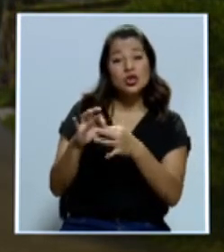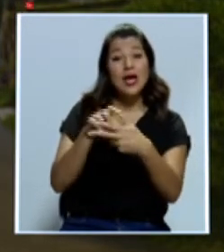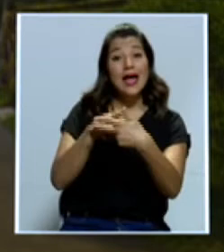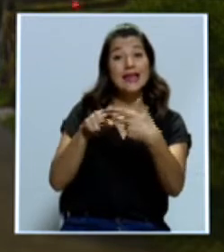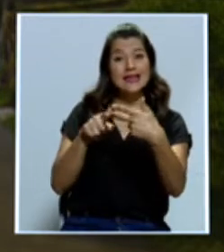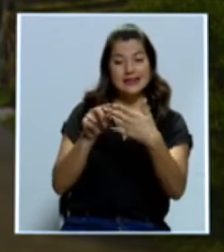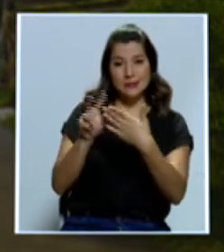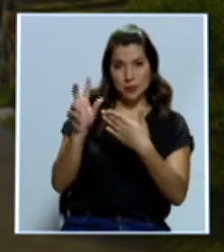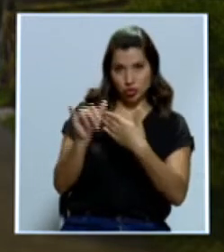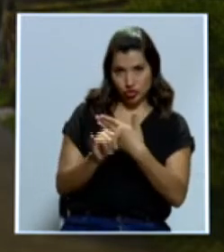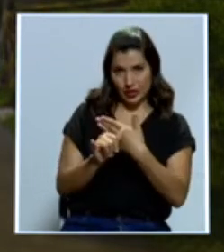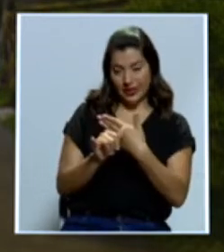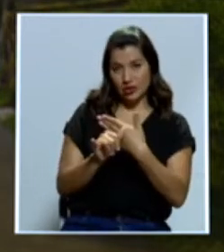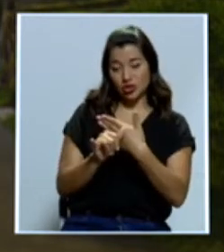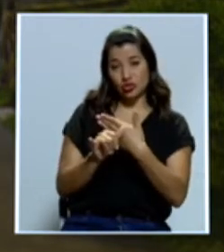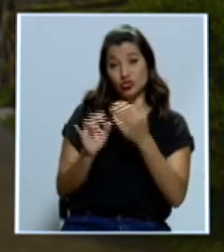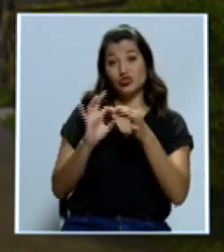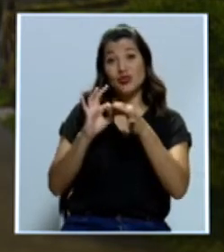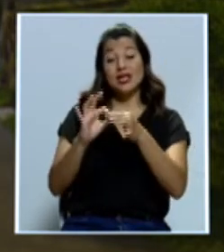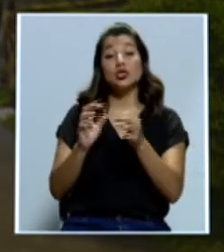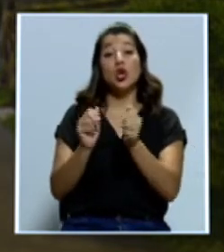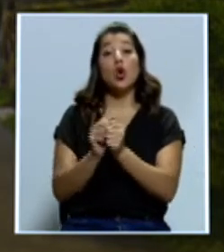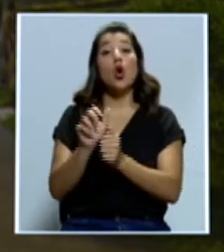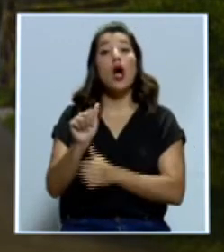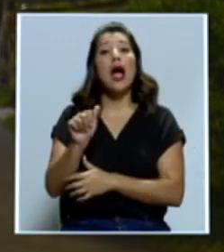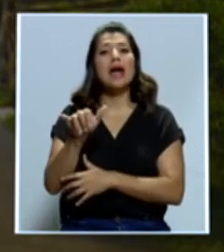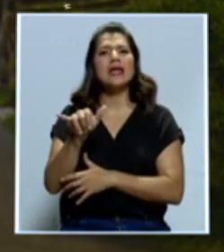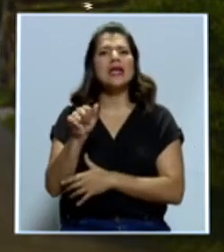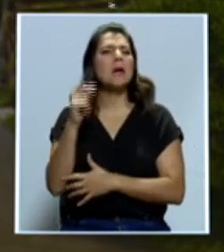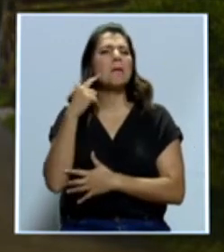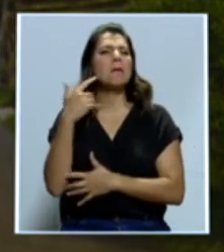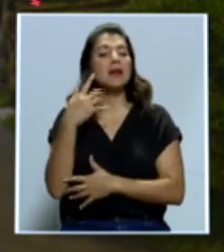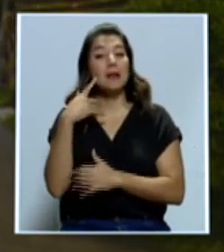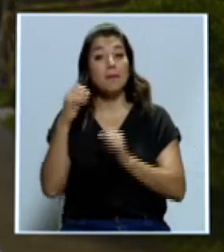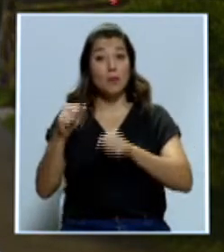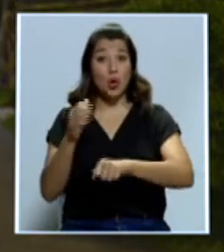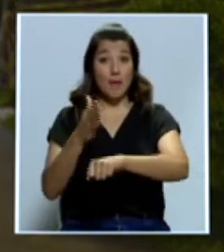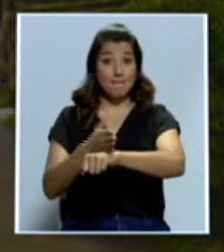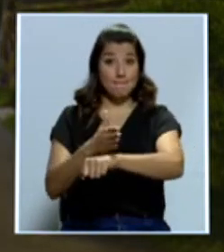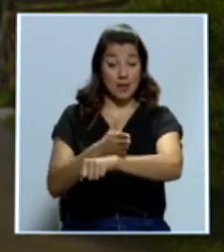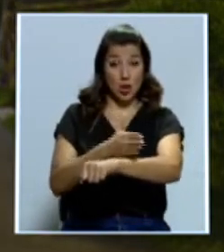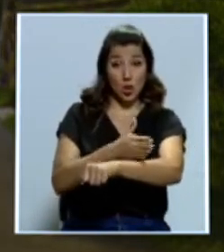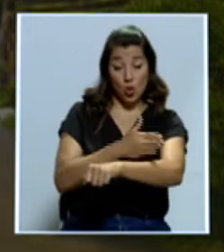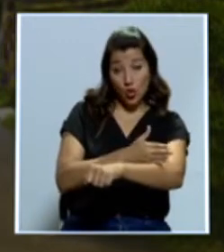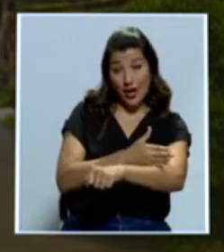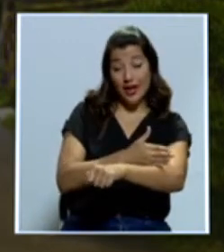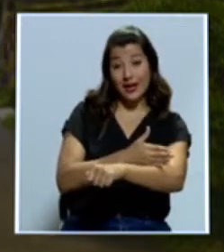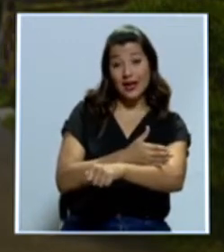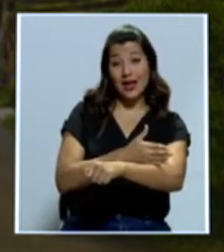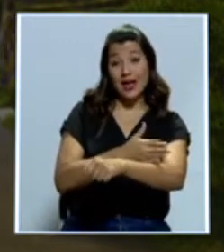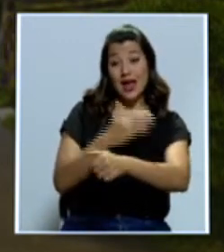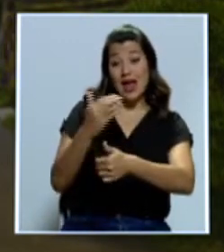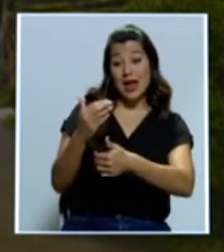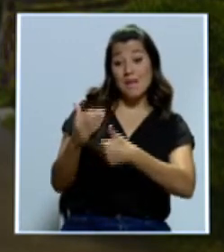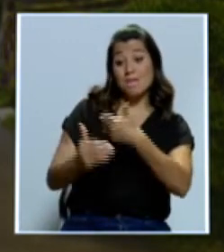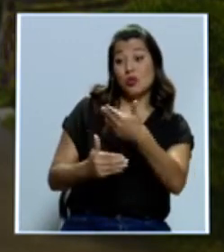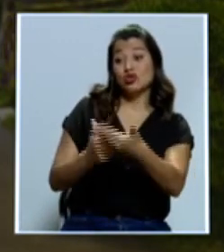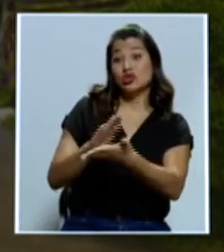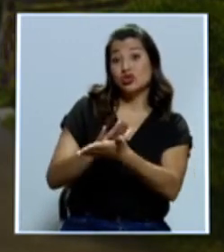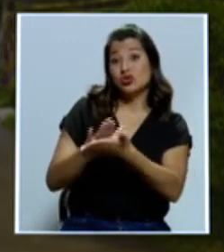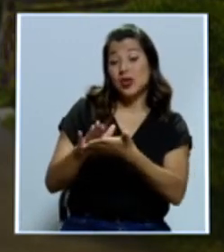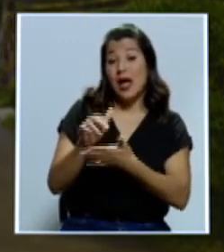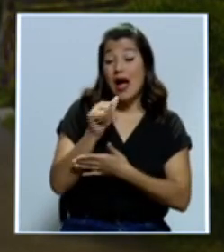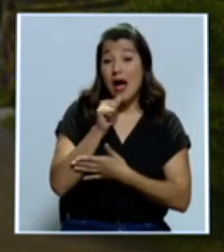proyectos de la AIA para el mejoramiento del tratamiento de aguas en el caso de